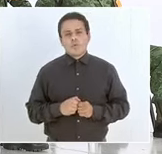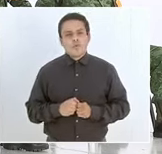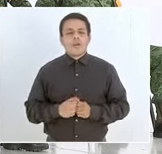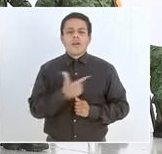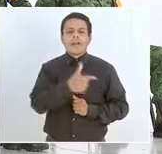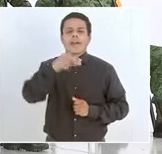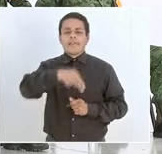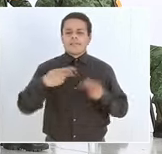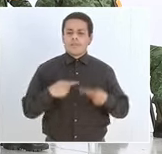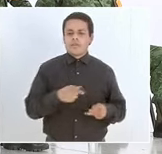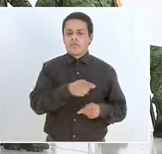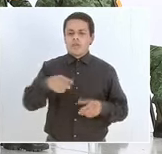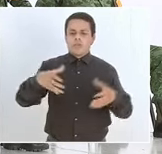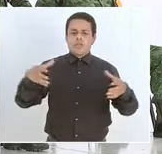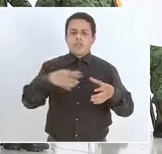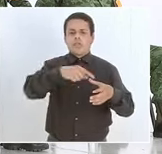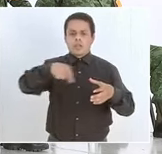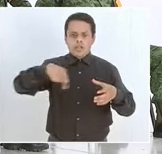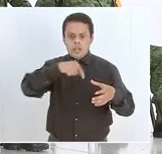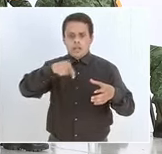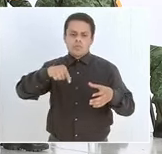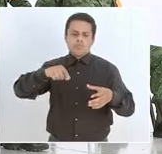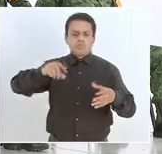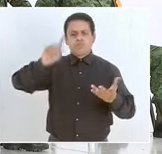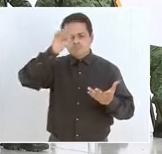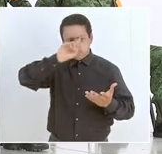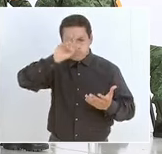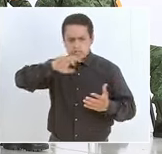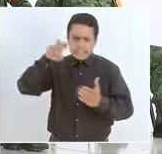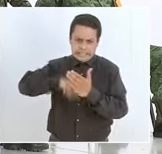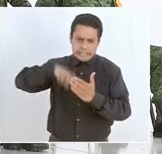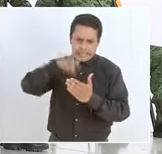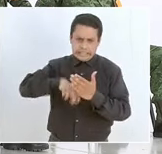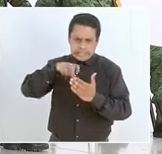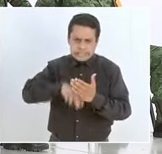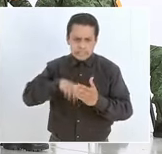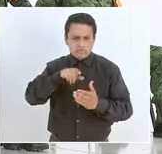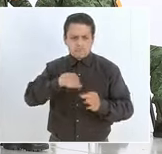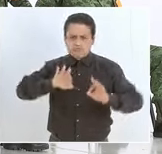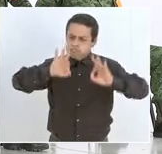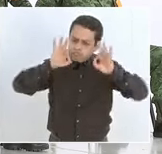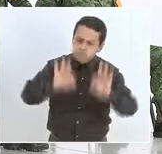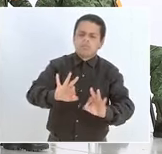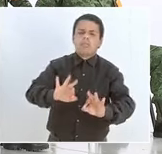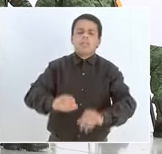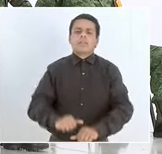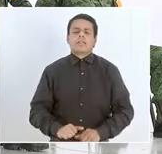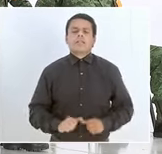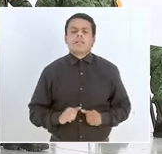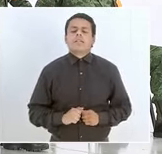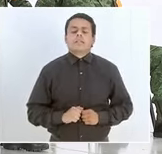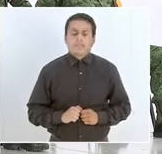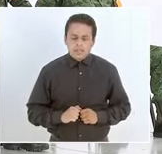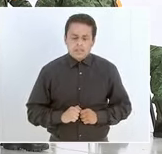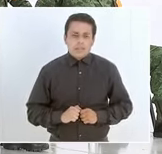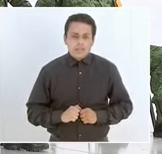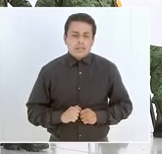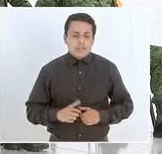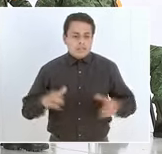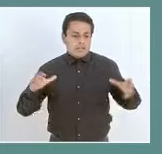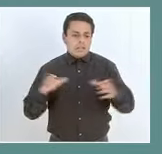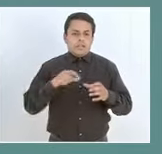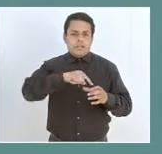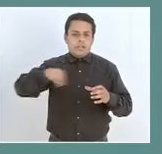Nacional están formados, capacitados, disciplinados, es un